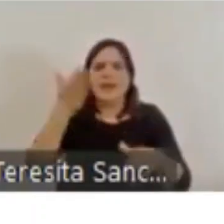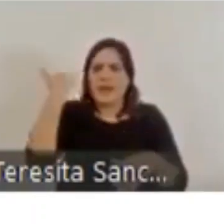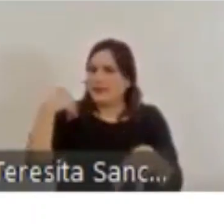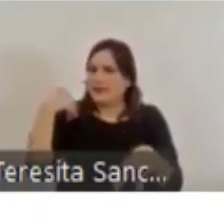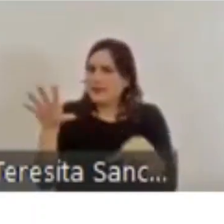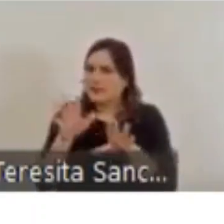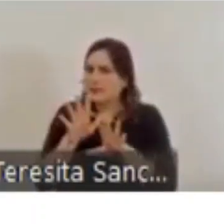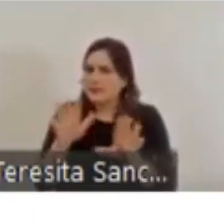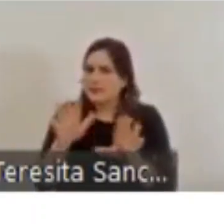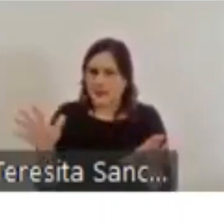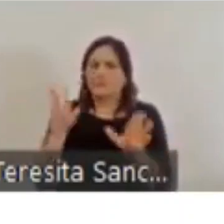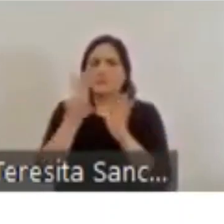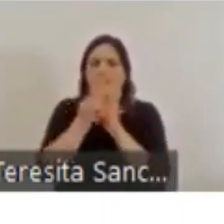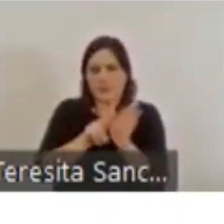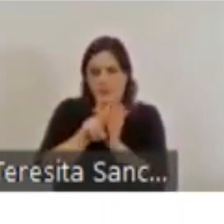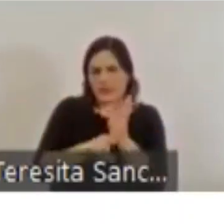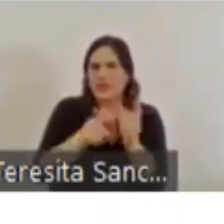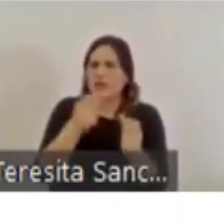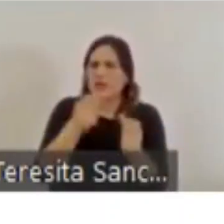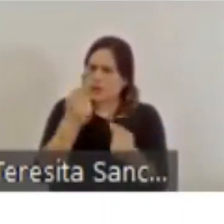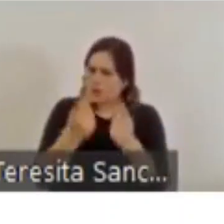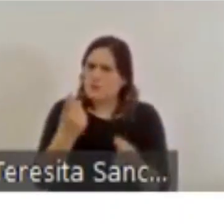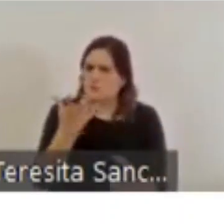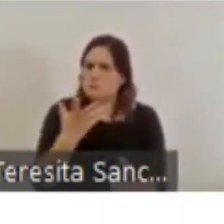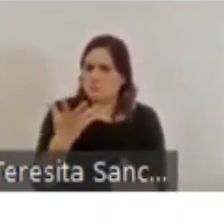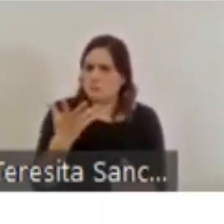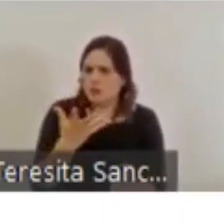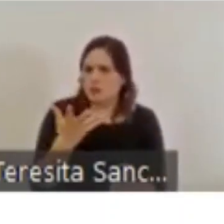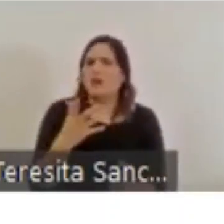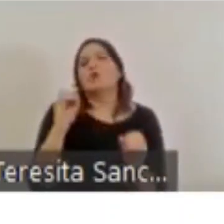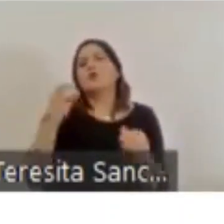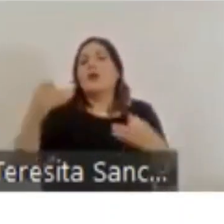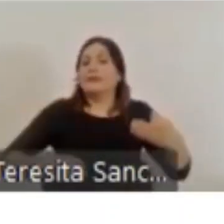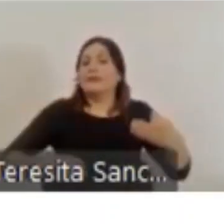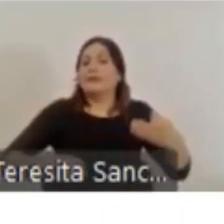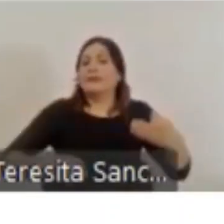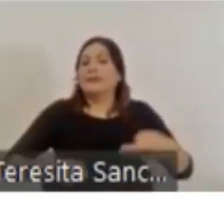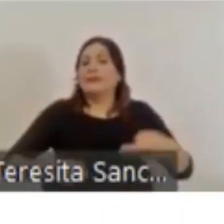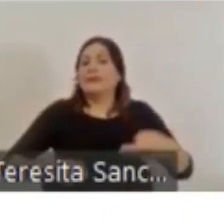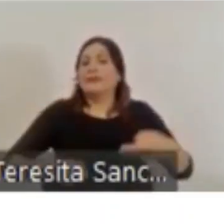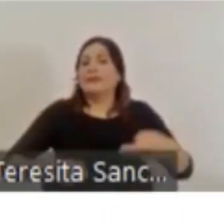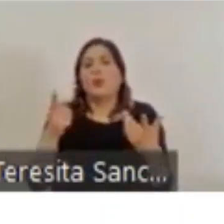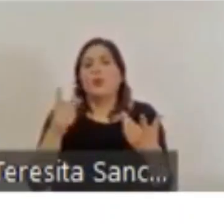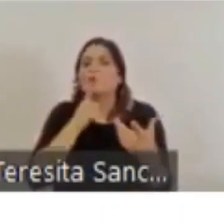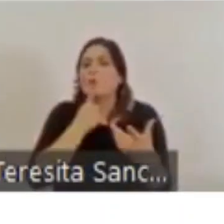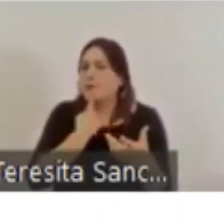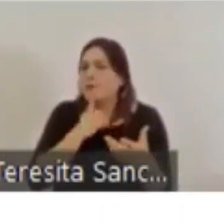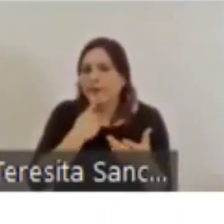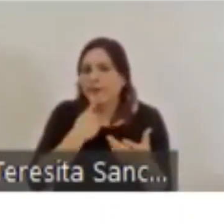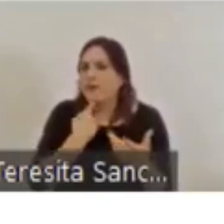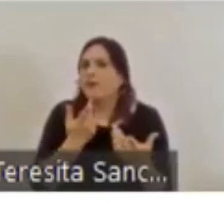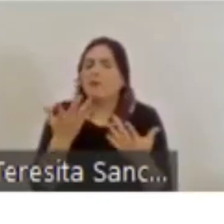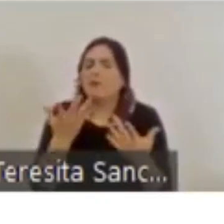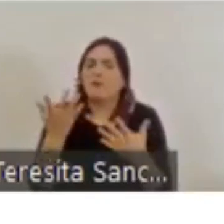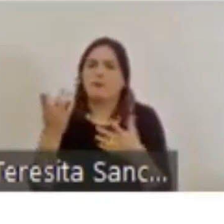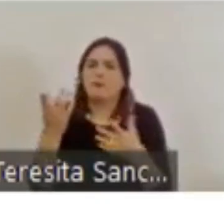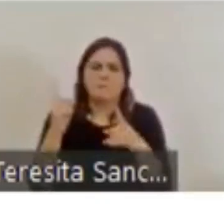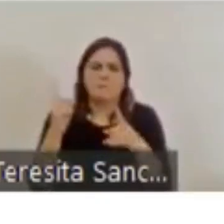algunos videos, también teatro con marionetas y